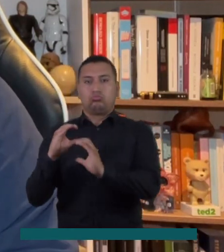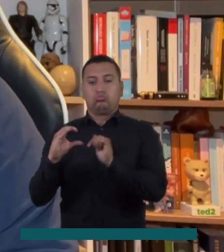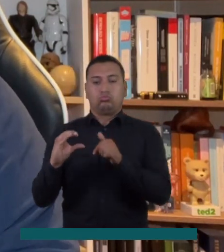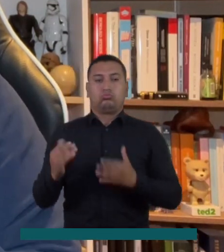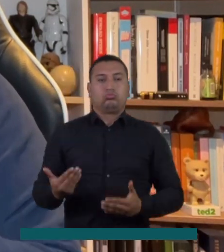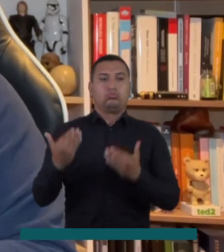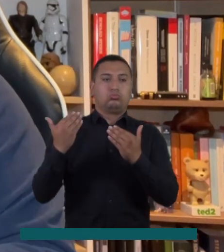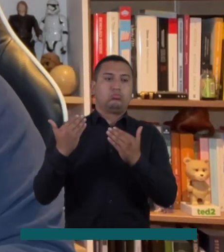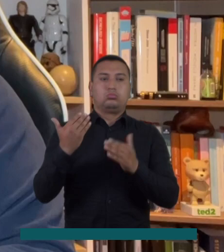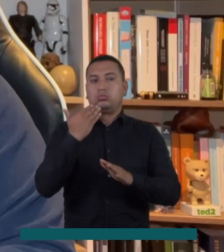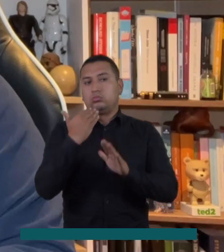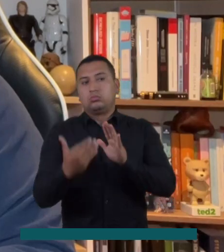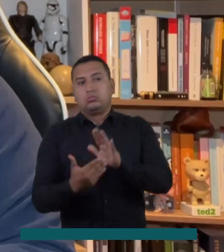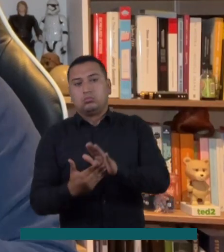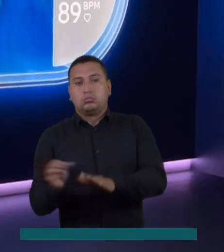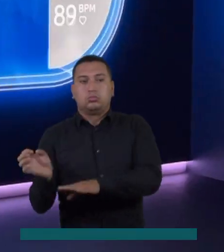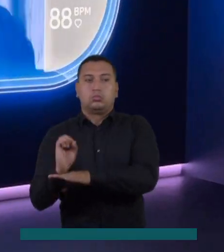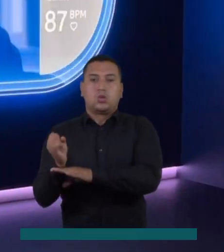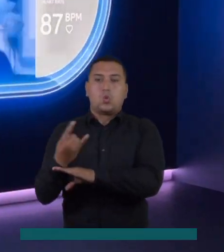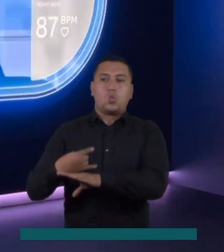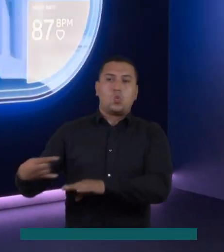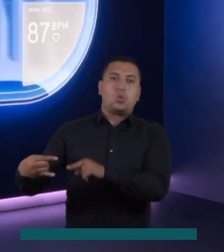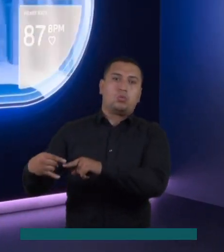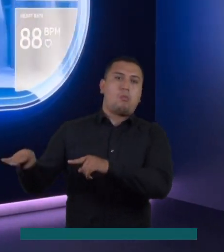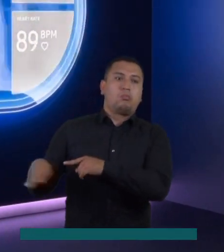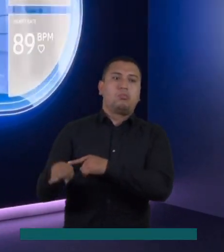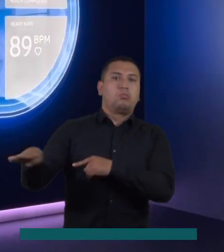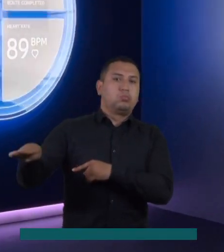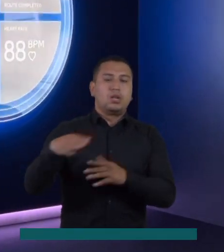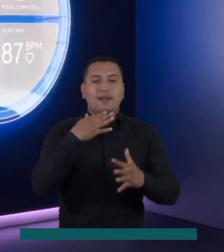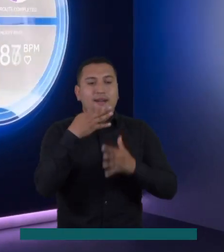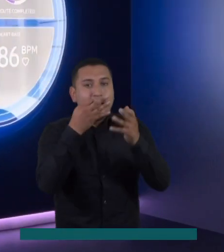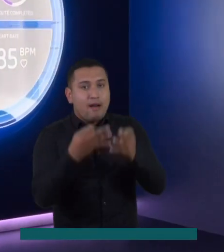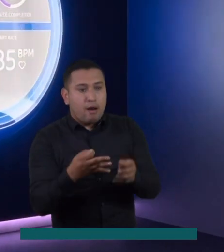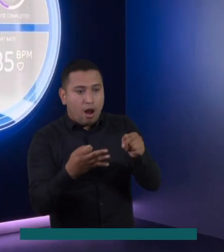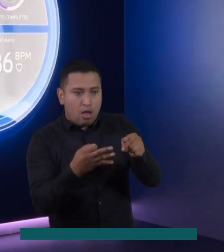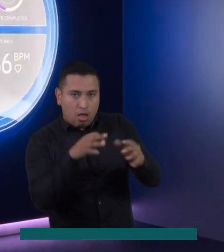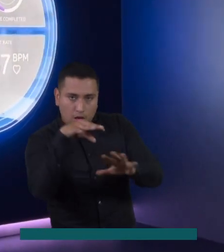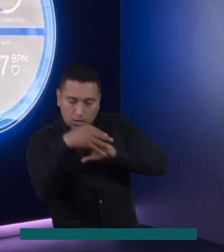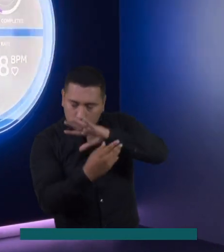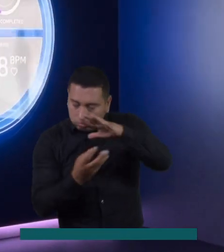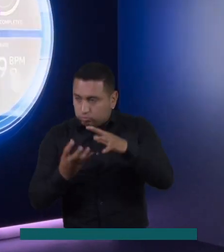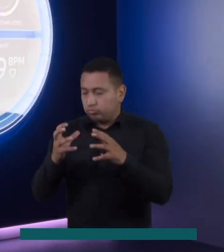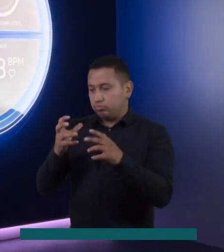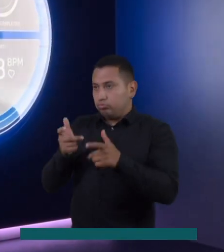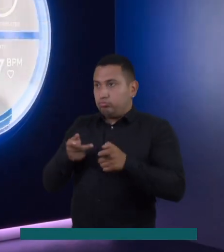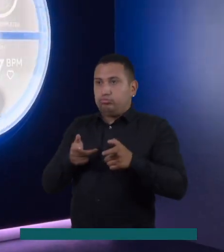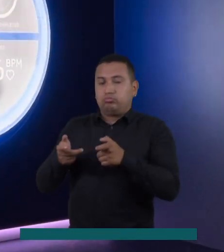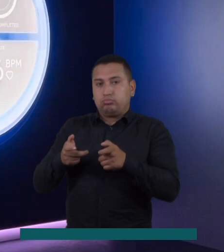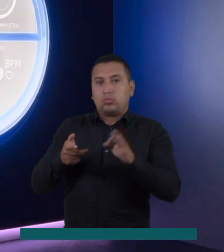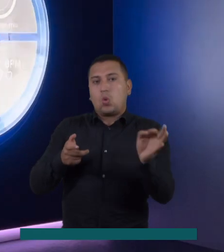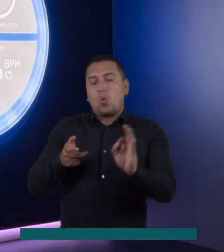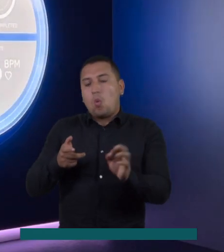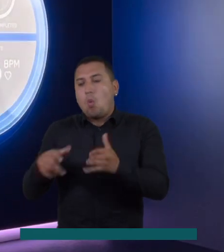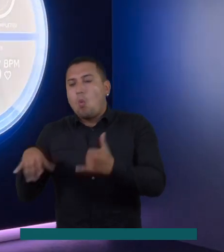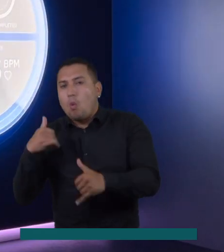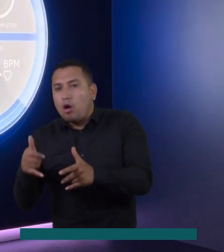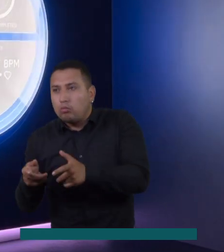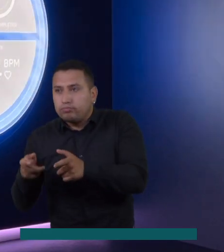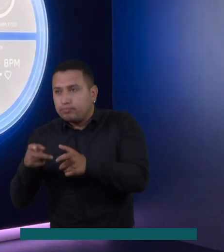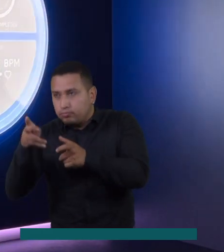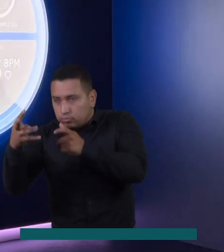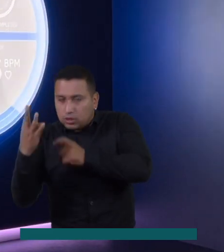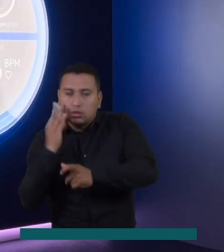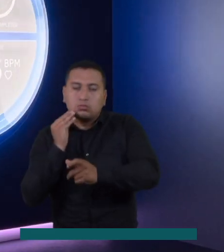nuevos casos de uso como vehículos conectados, realidad aumentada, así como también una nueva experiencia de videojuegos mejorados.